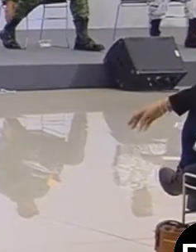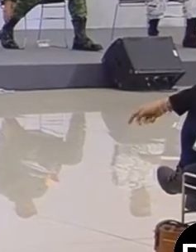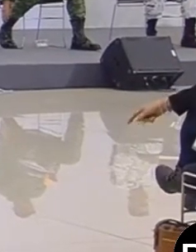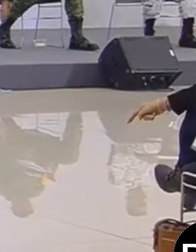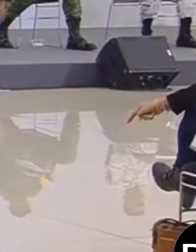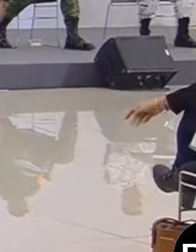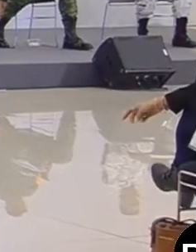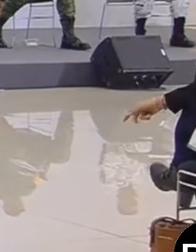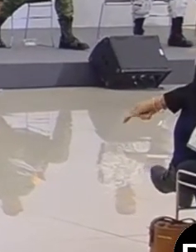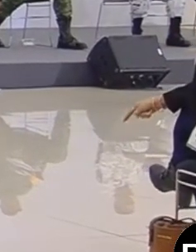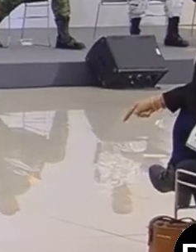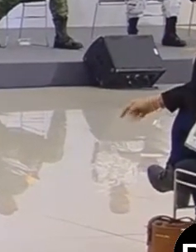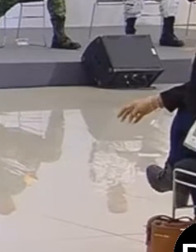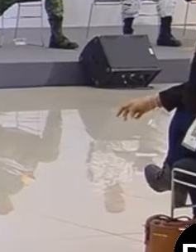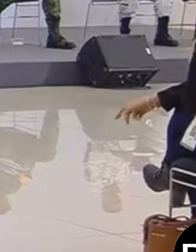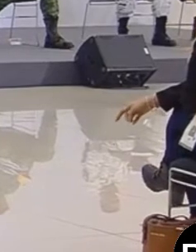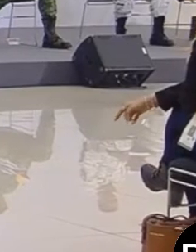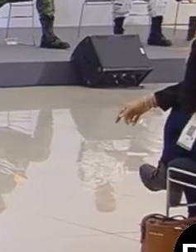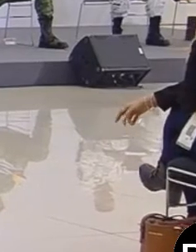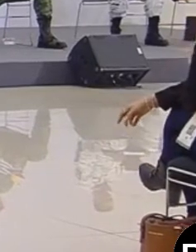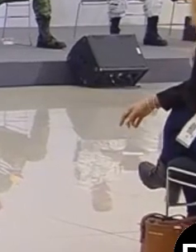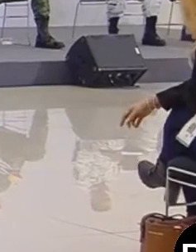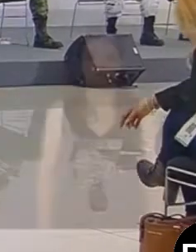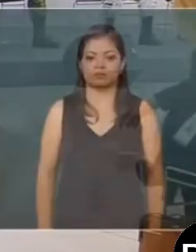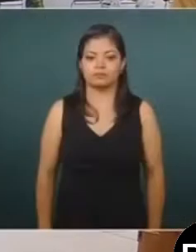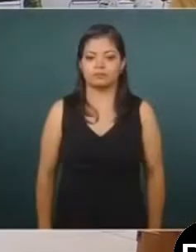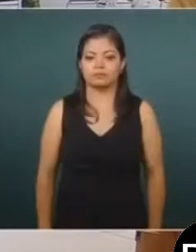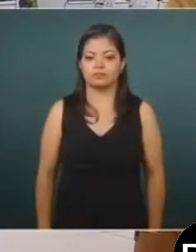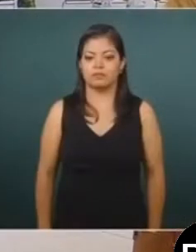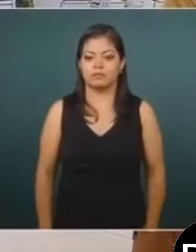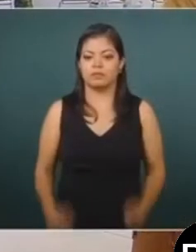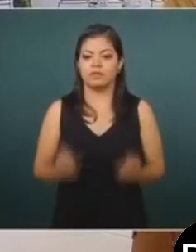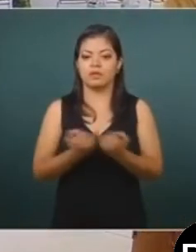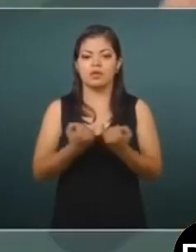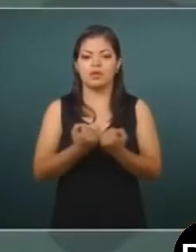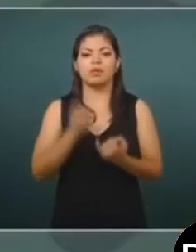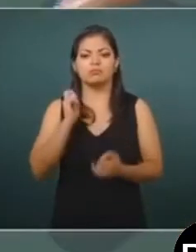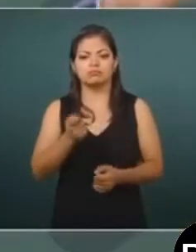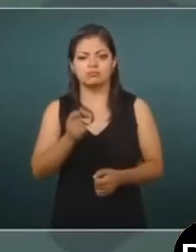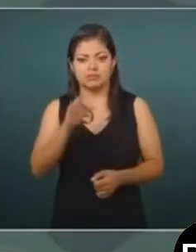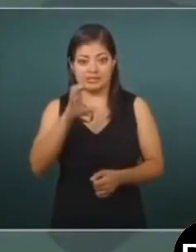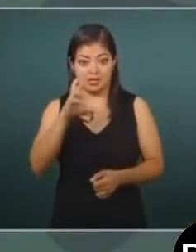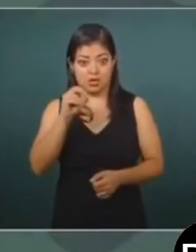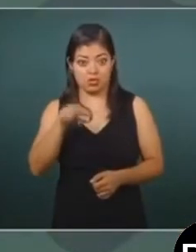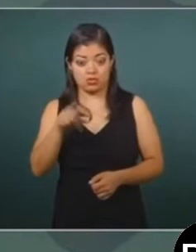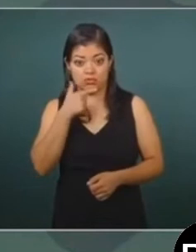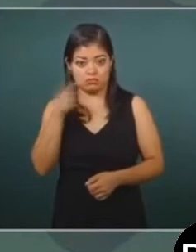Lozoya va a ayudar mucho. Lo mismo el caso de este señor Cerón, imagínense,